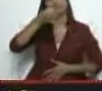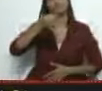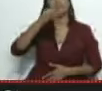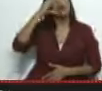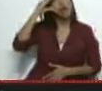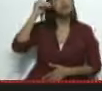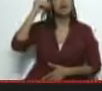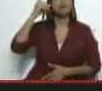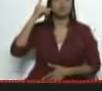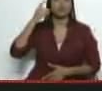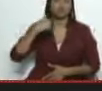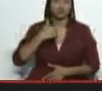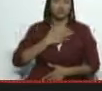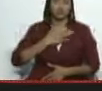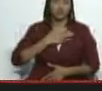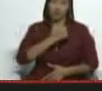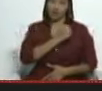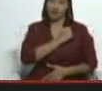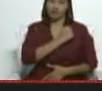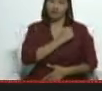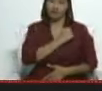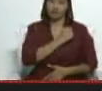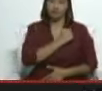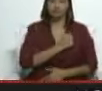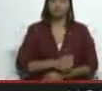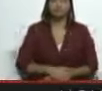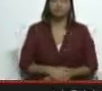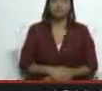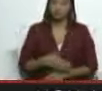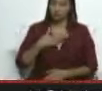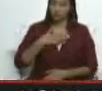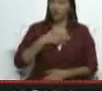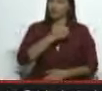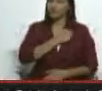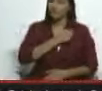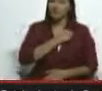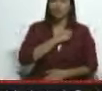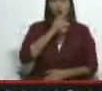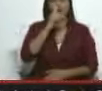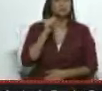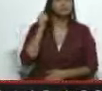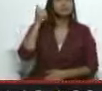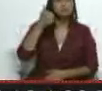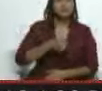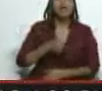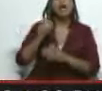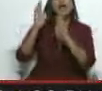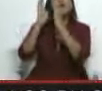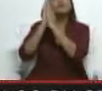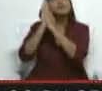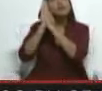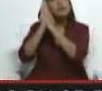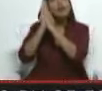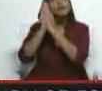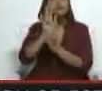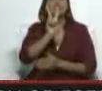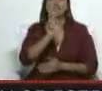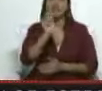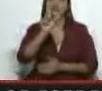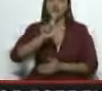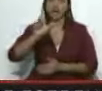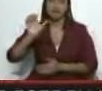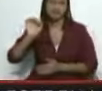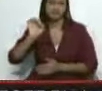yo católico practicante adiós y a la Virgen del Valle a